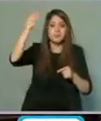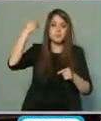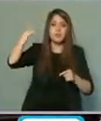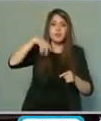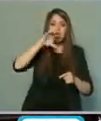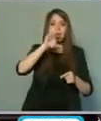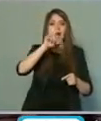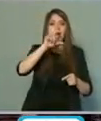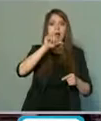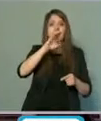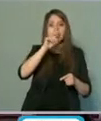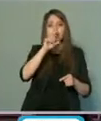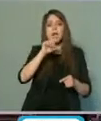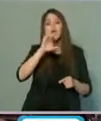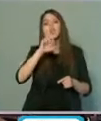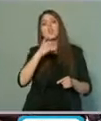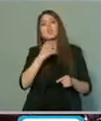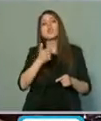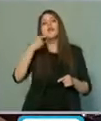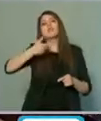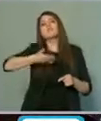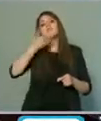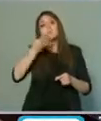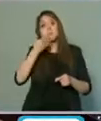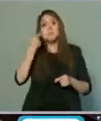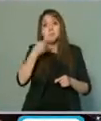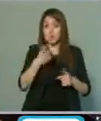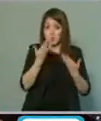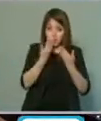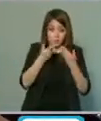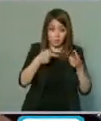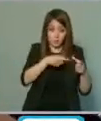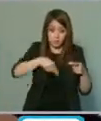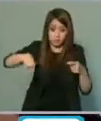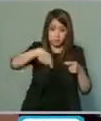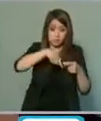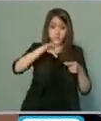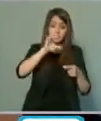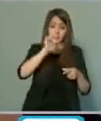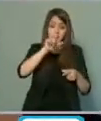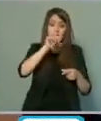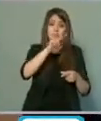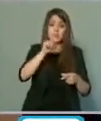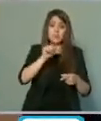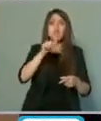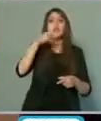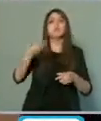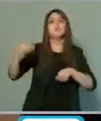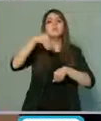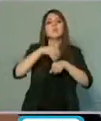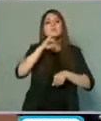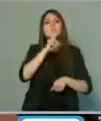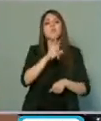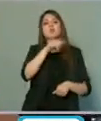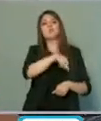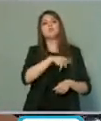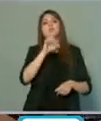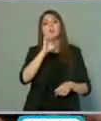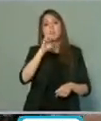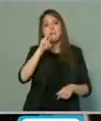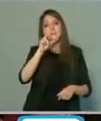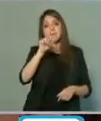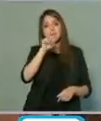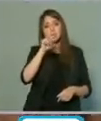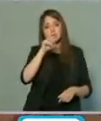aquí en Tulyehualco. Sí, entonces como no hay guía de calabaza, se le licúa epazote y chiles